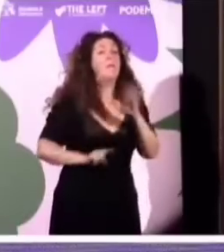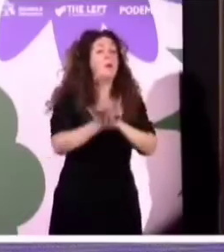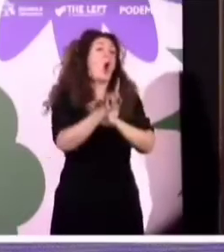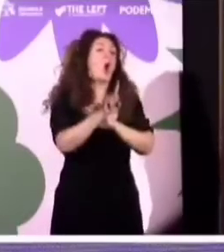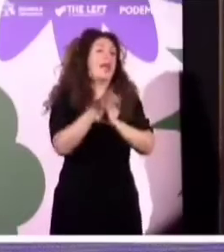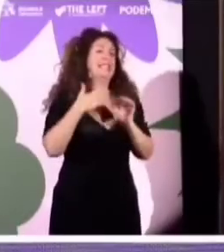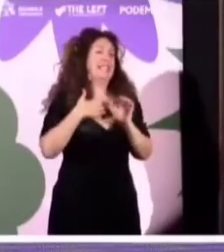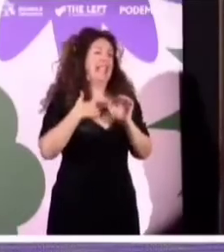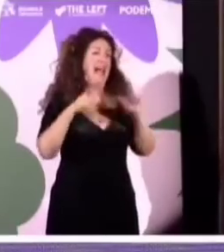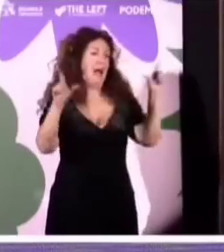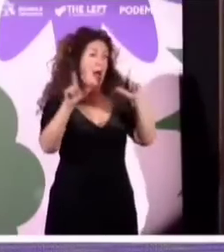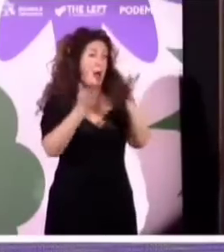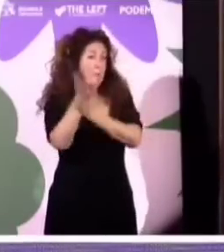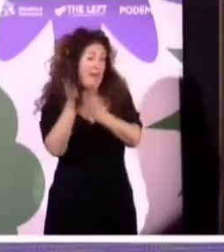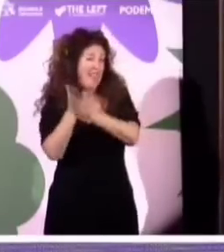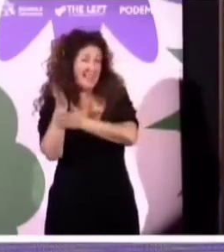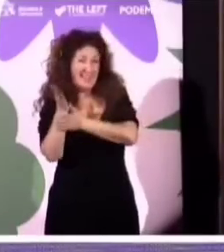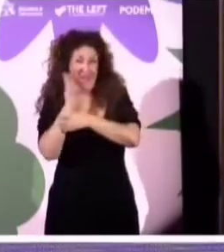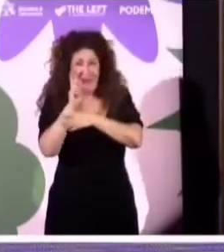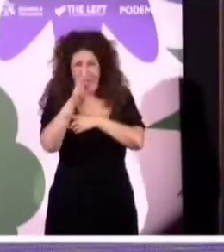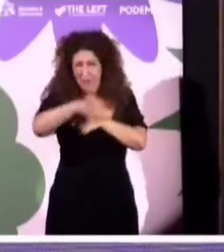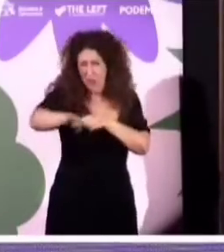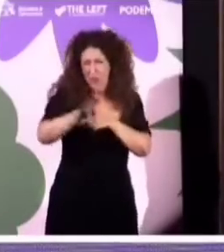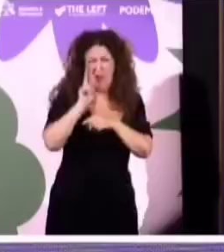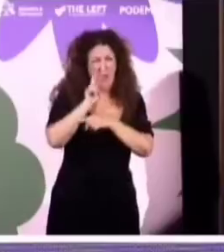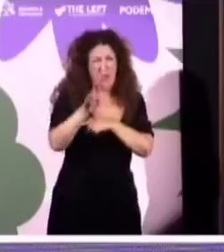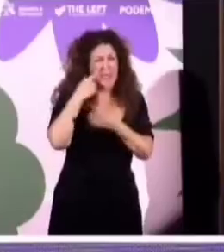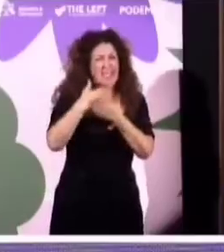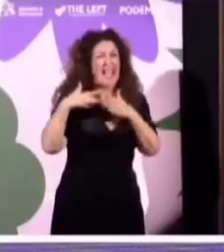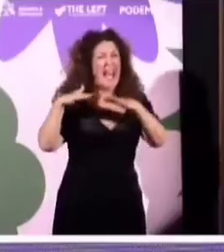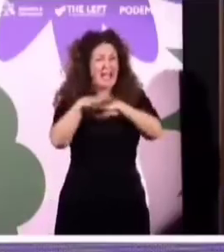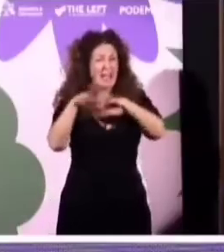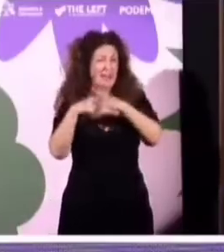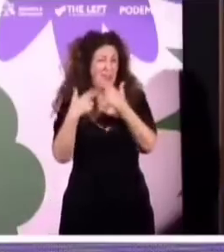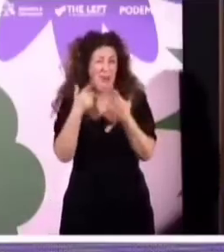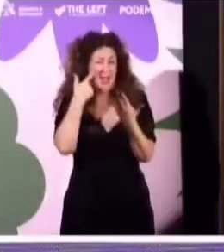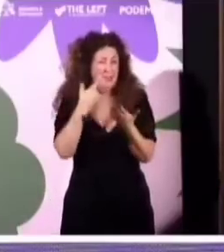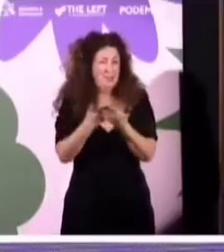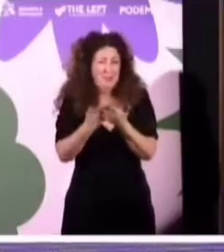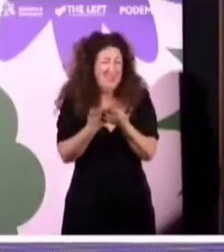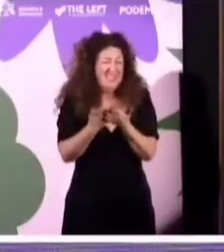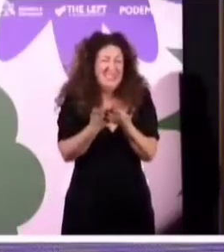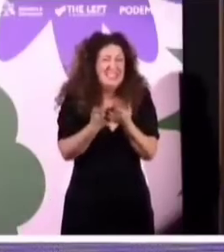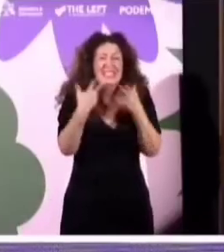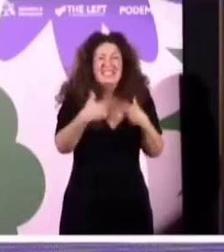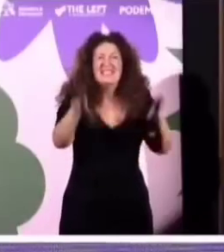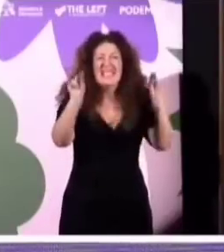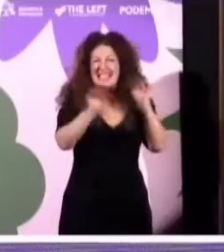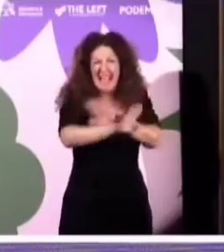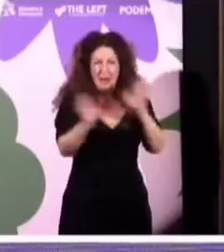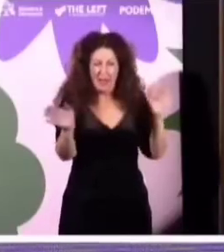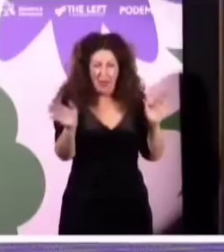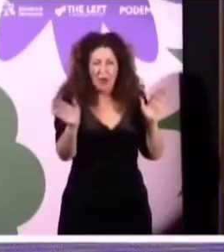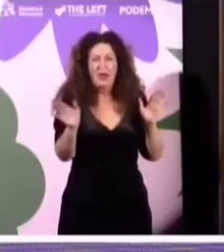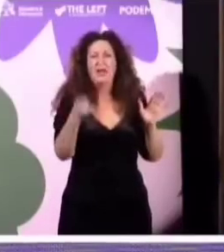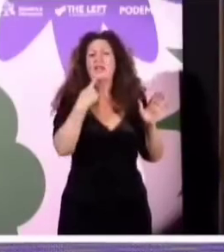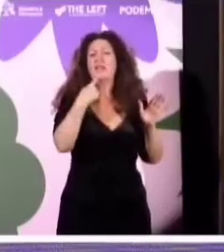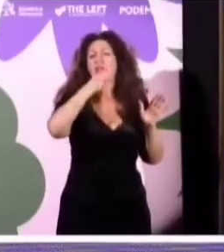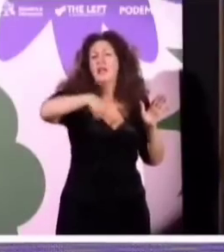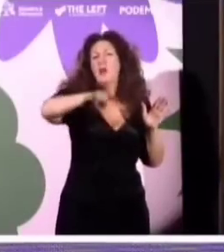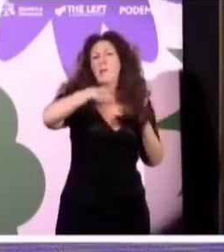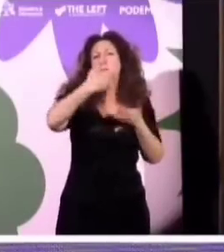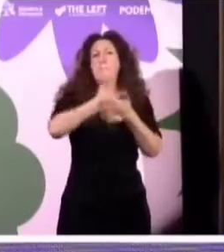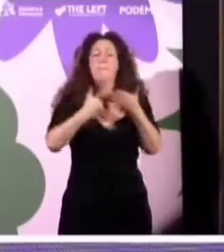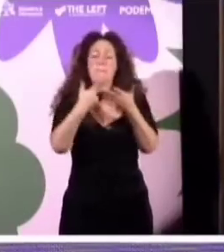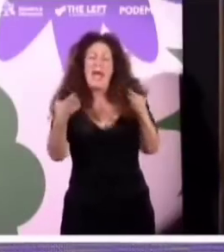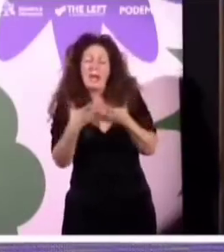mediática, creo que la estáis viendo todos y todas en las redes sociales. Se terminó con esto de que vayan a decir en un